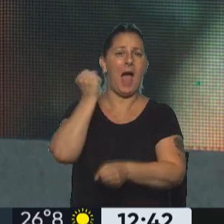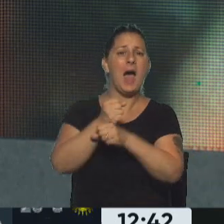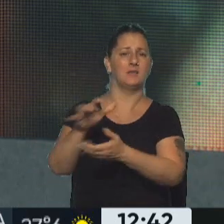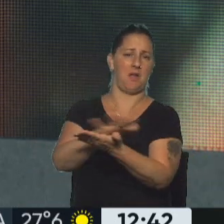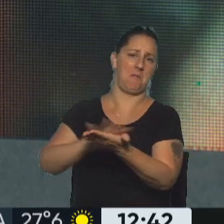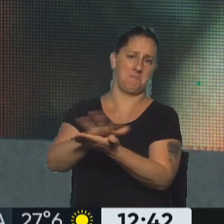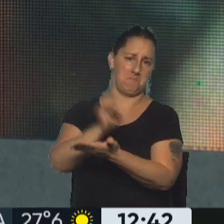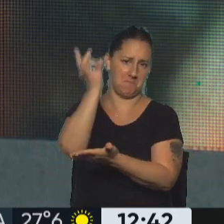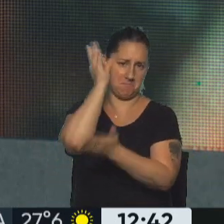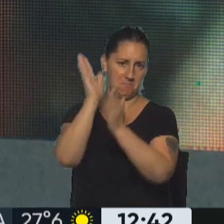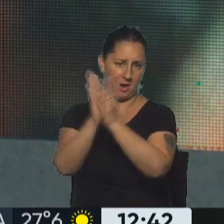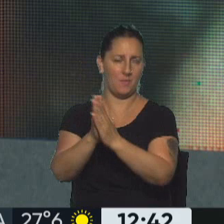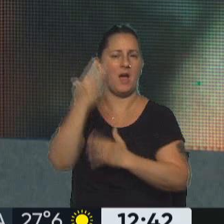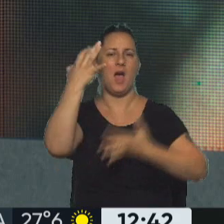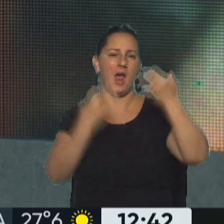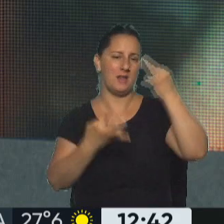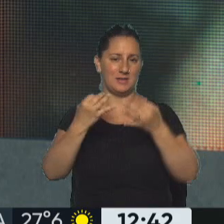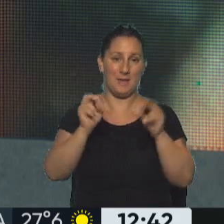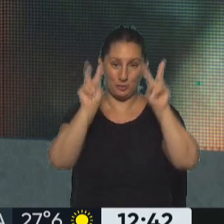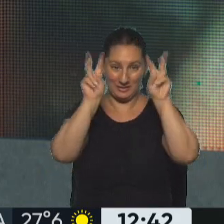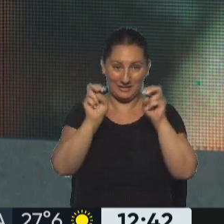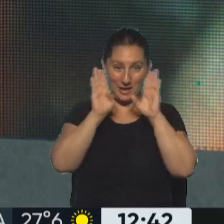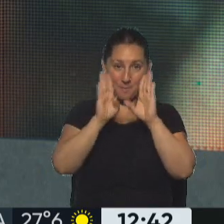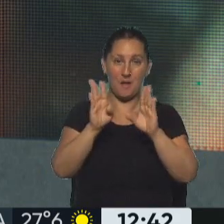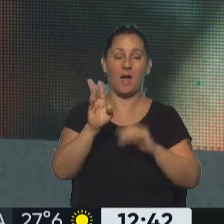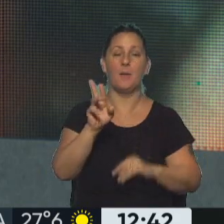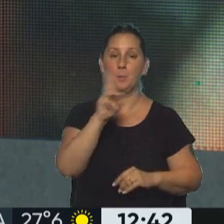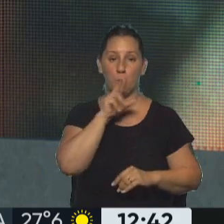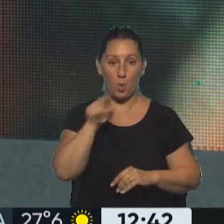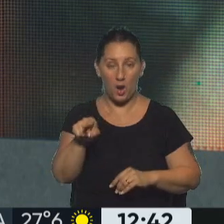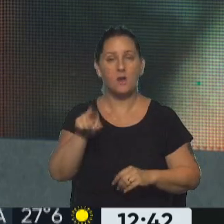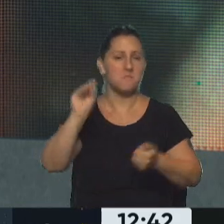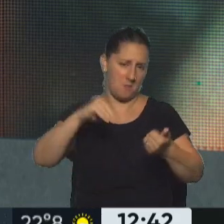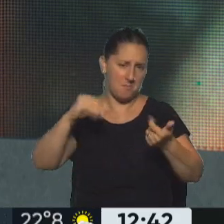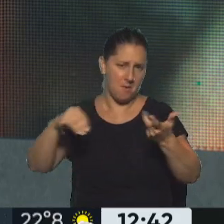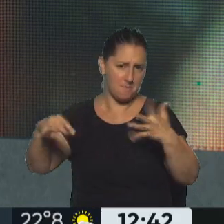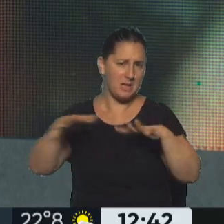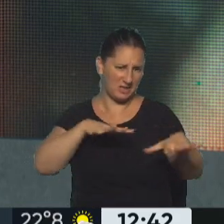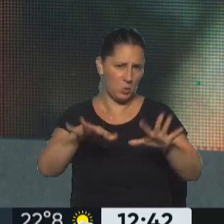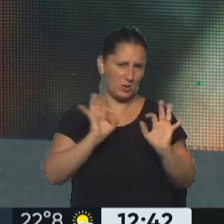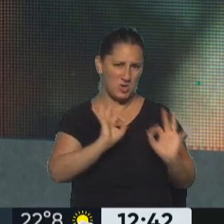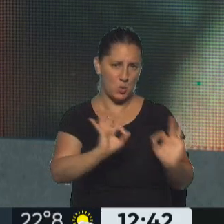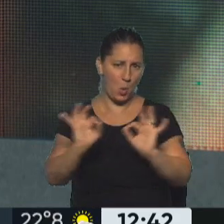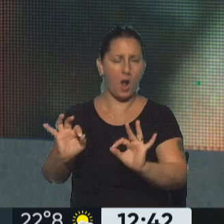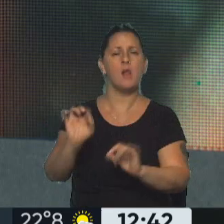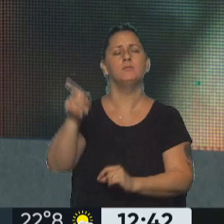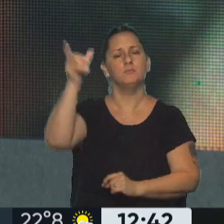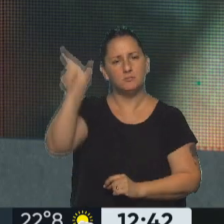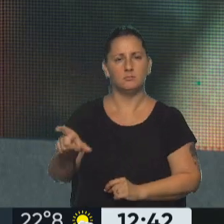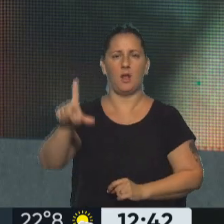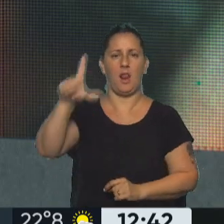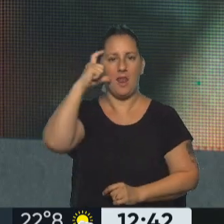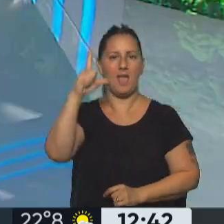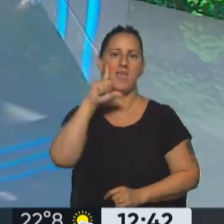absolución para analizar el caso el caso puntual de la china pero también tantos otros casos que ocurren en la República Argentina ya recibimos